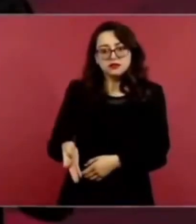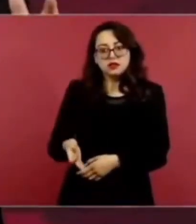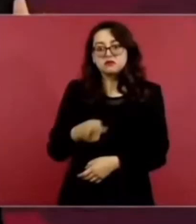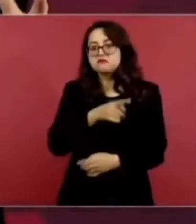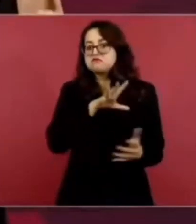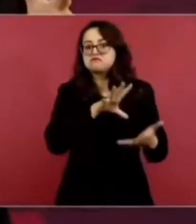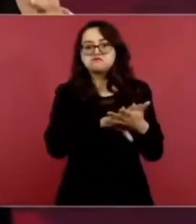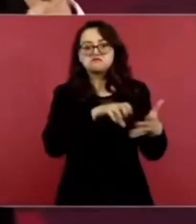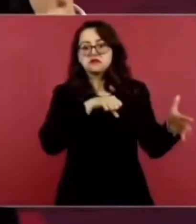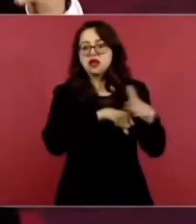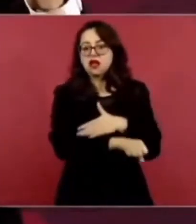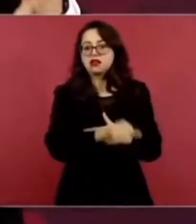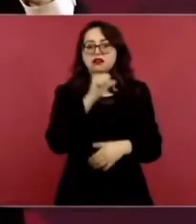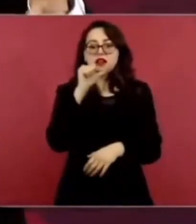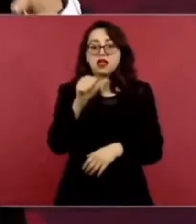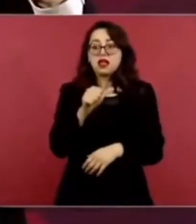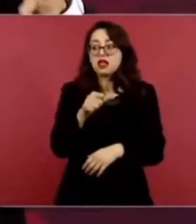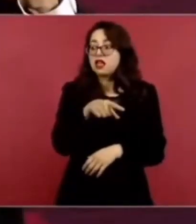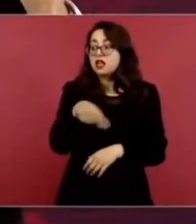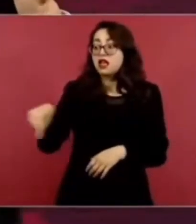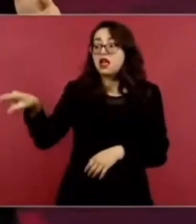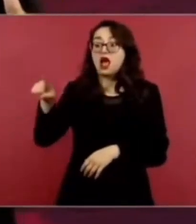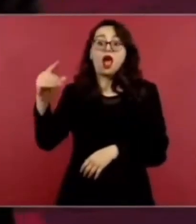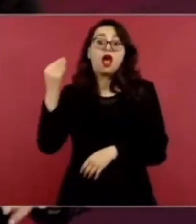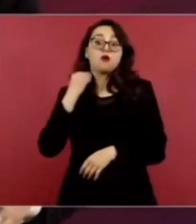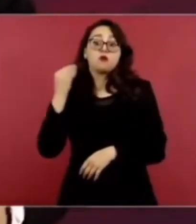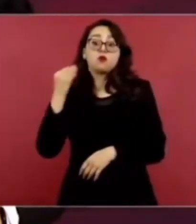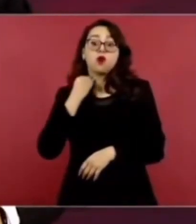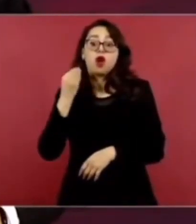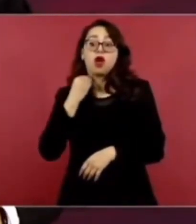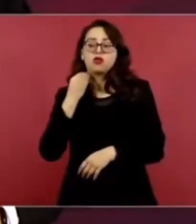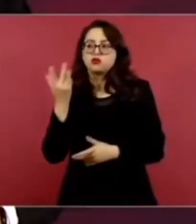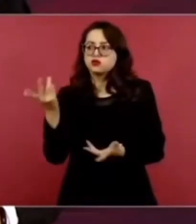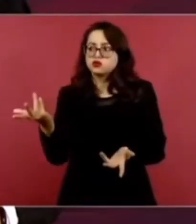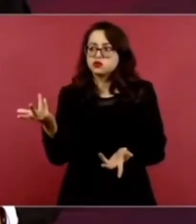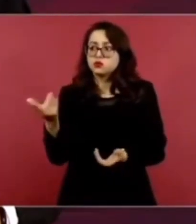Y no se pedía que se actuara en contra de él.